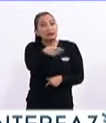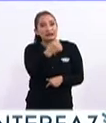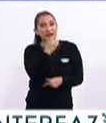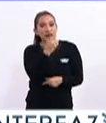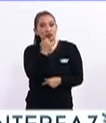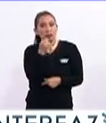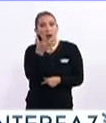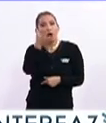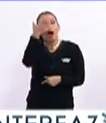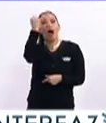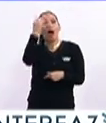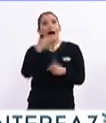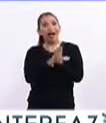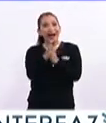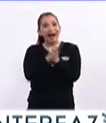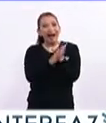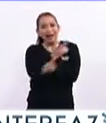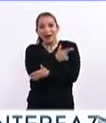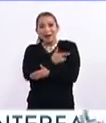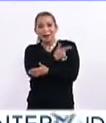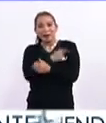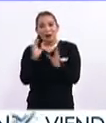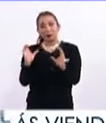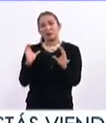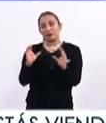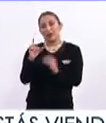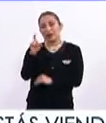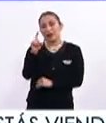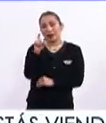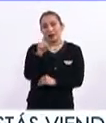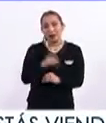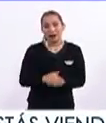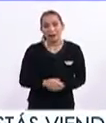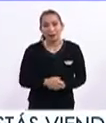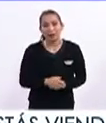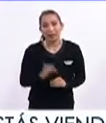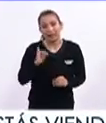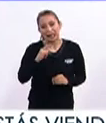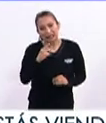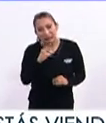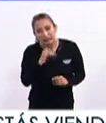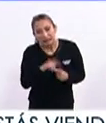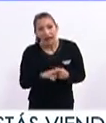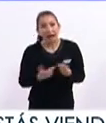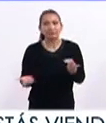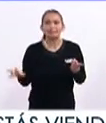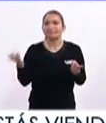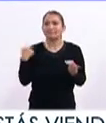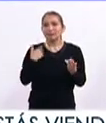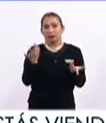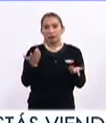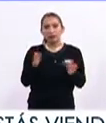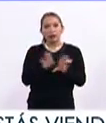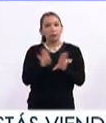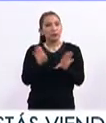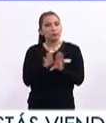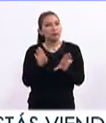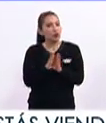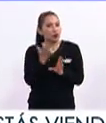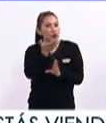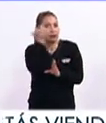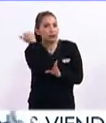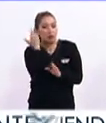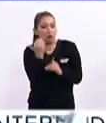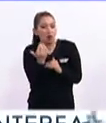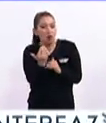ellos se contagien del entusiasmo que nosotros tenemos acerca de pues la ingeniería, de